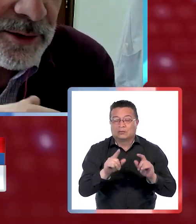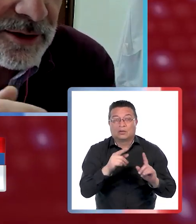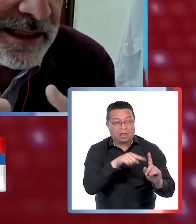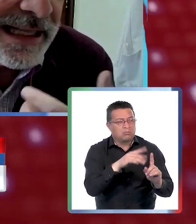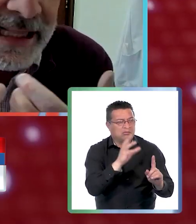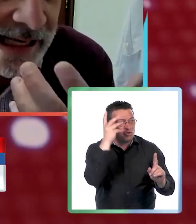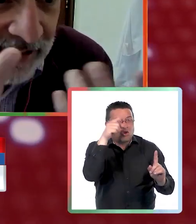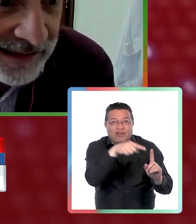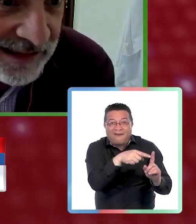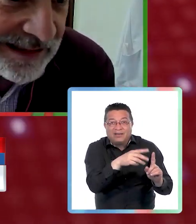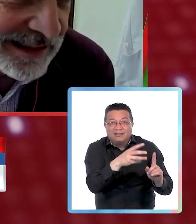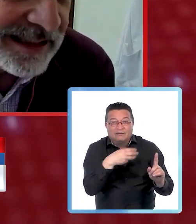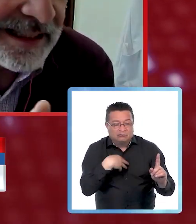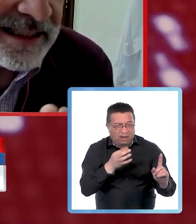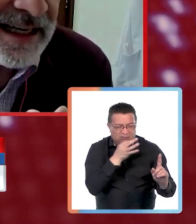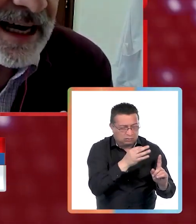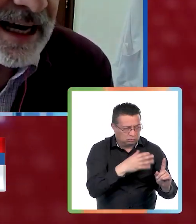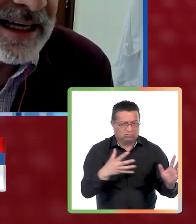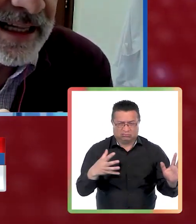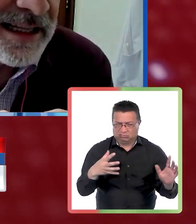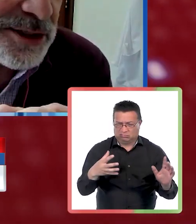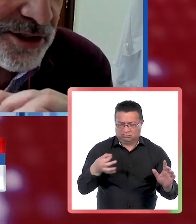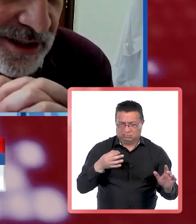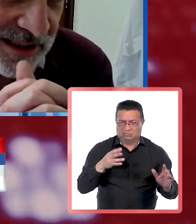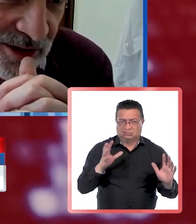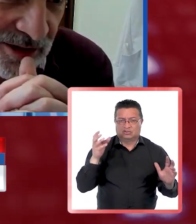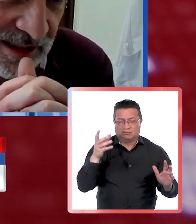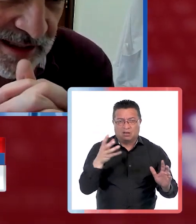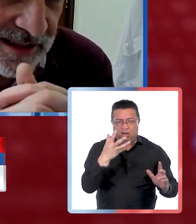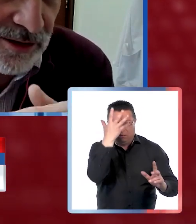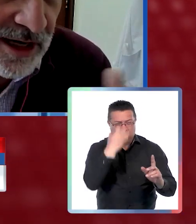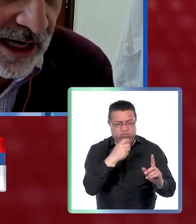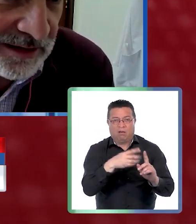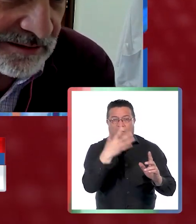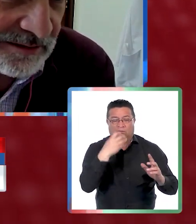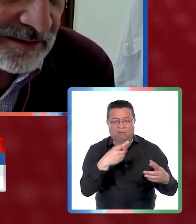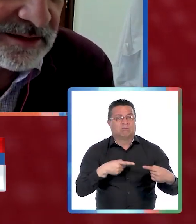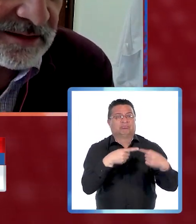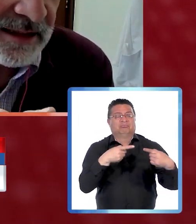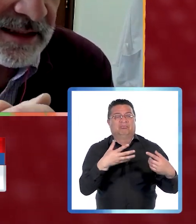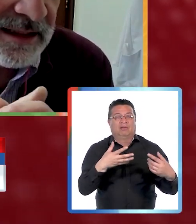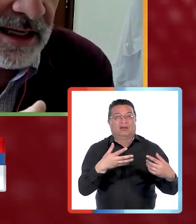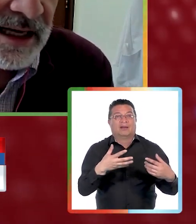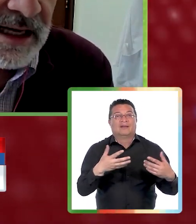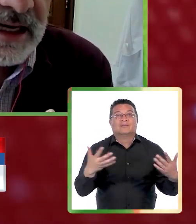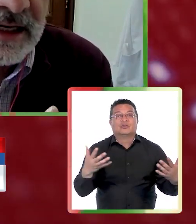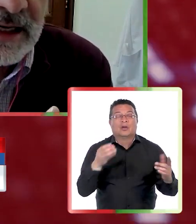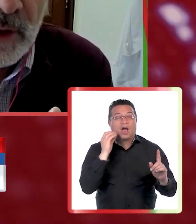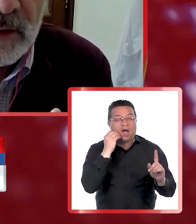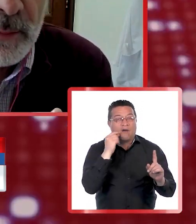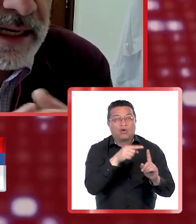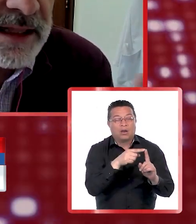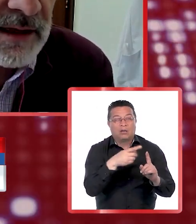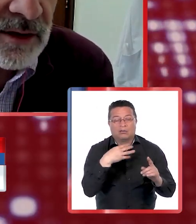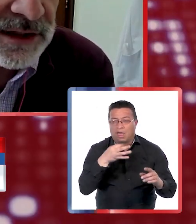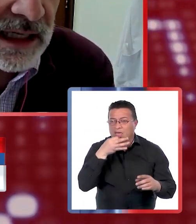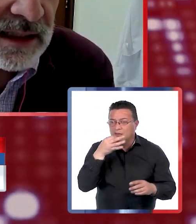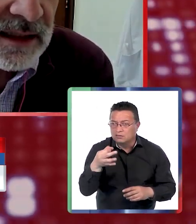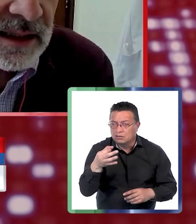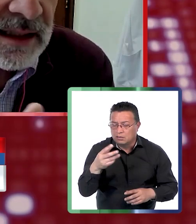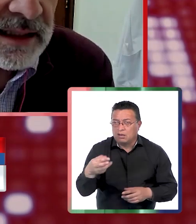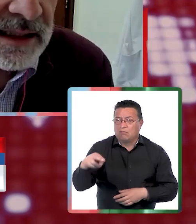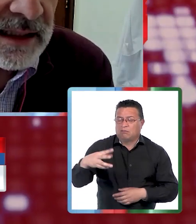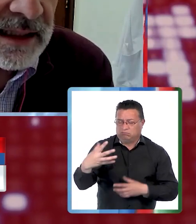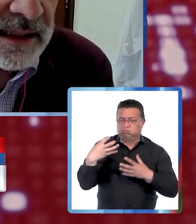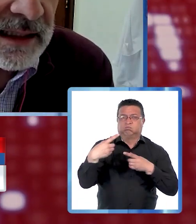Porque el abuelo no tiene idea que ya le han dicho esas cosas. Y se enoja. ¿Ok? El abuelo pierde una